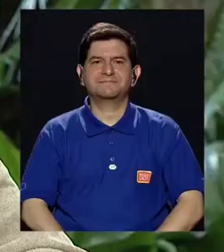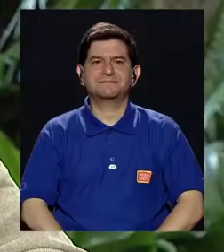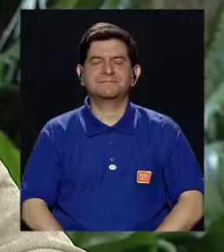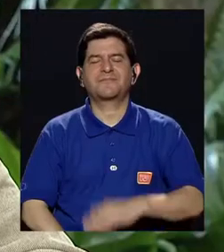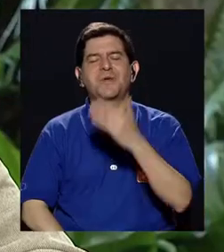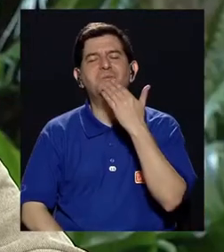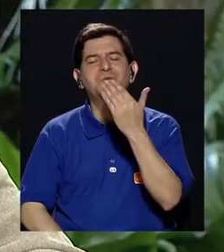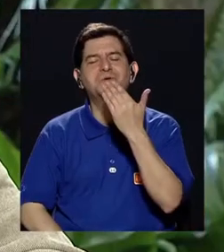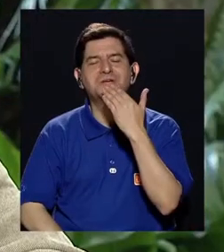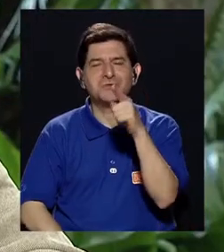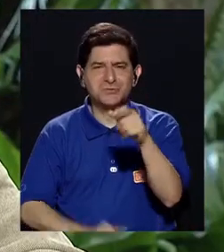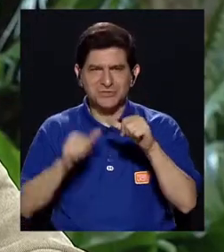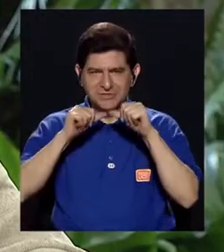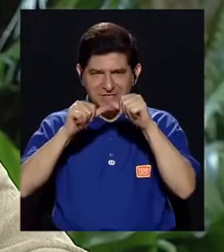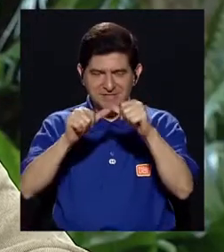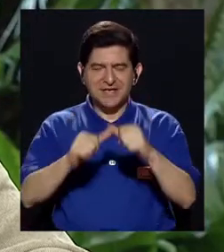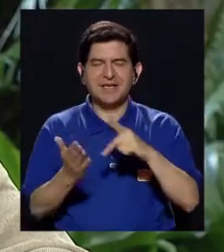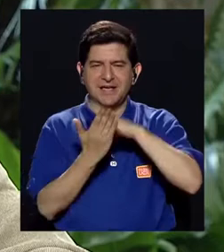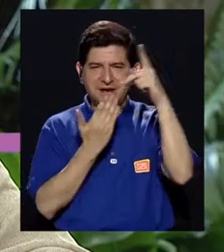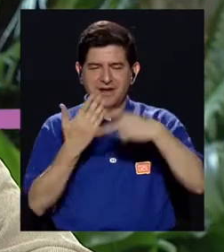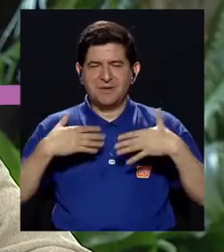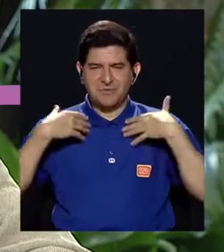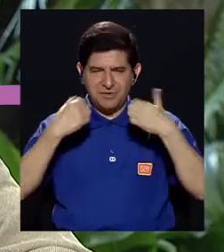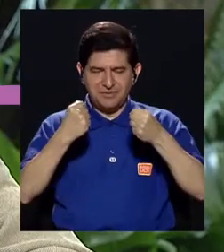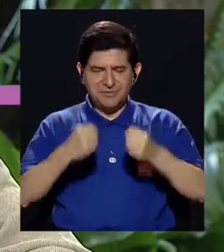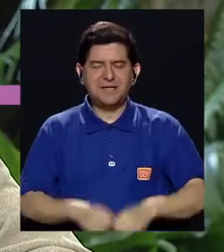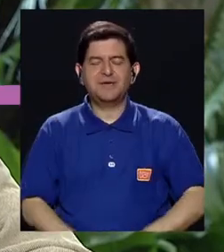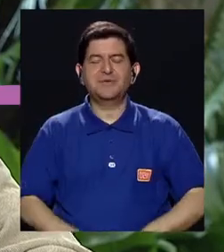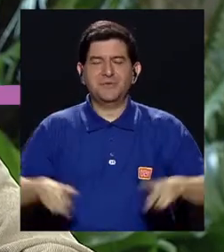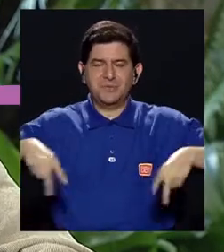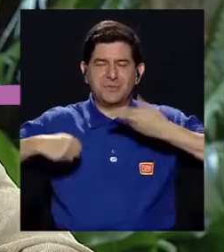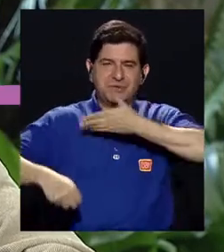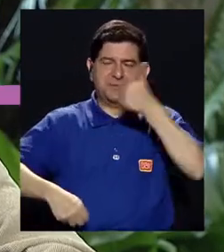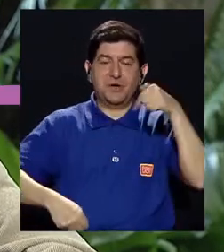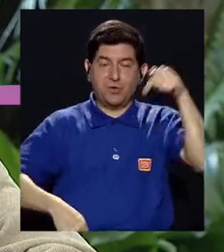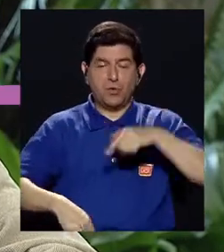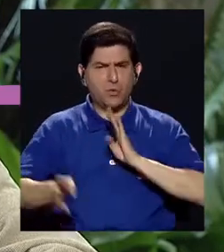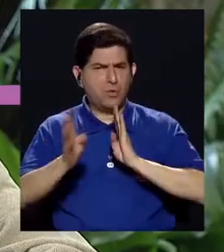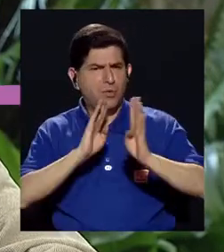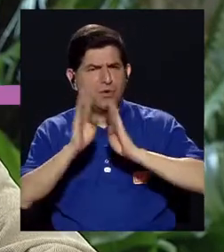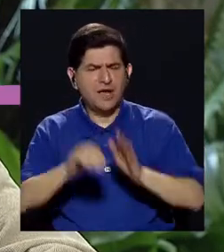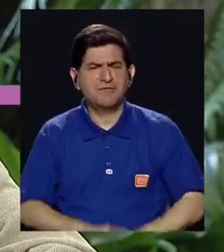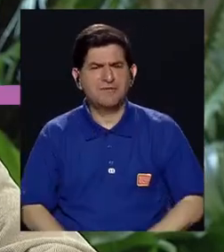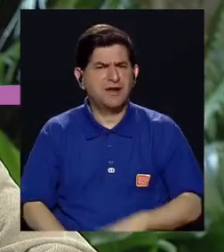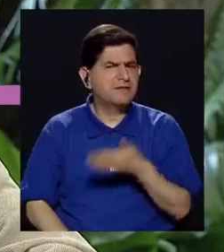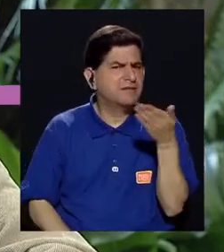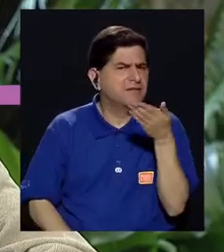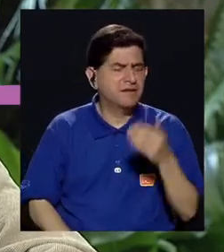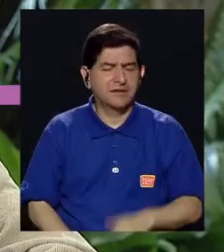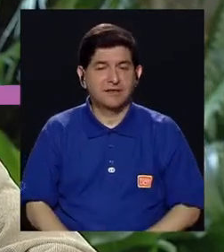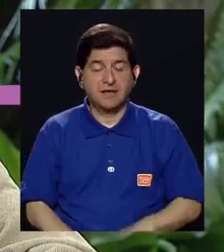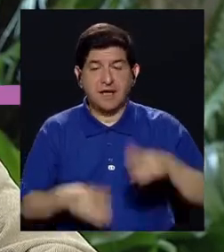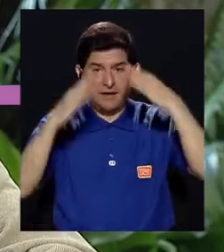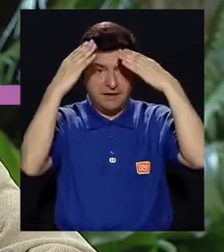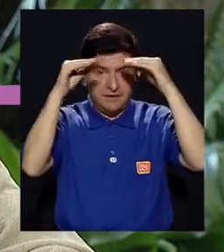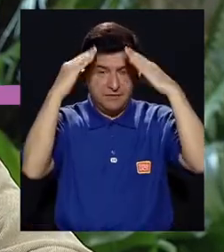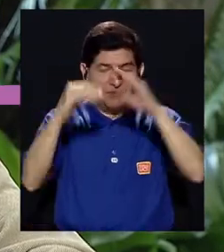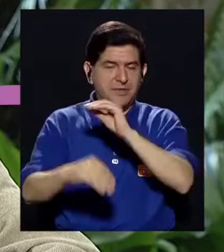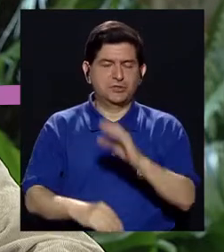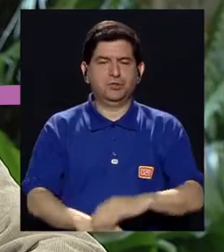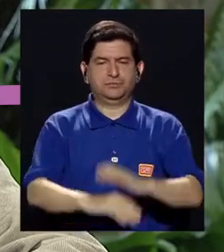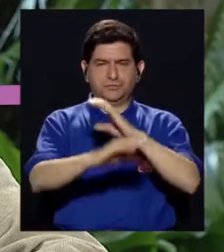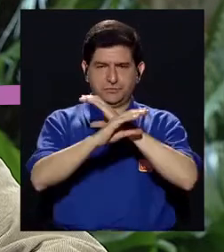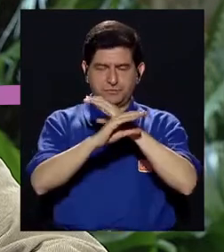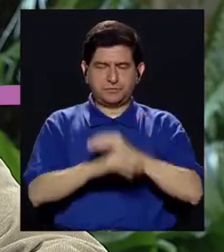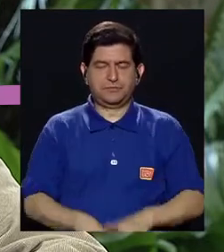Muchísimas gracias por continuar con su telerevista Vivir Mejor. El día de hoy estamos conversando acerca de lo que es la información y los cuidados de